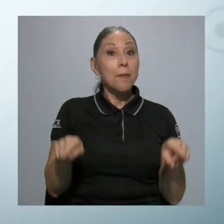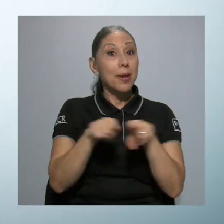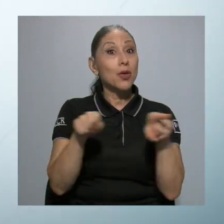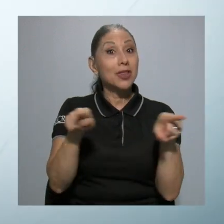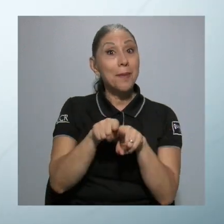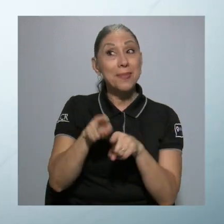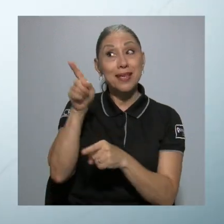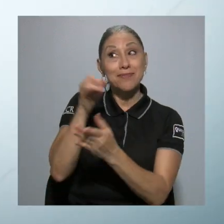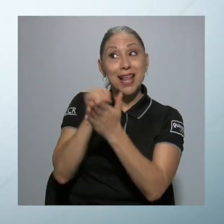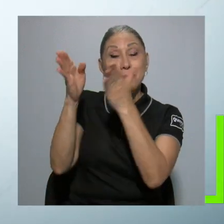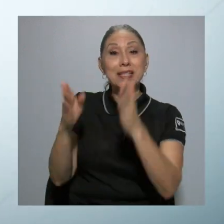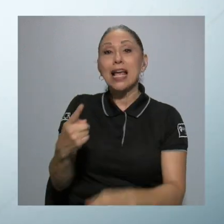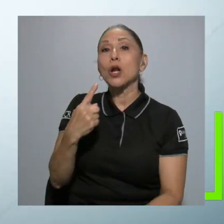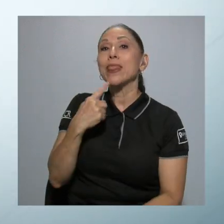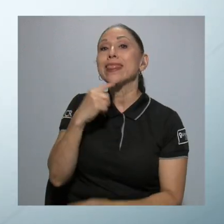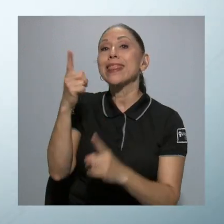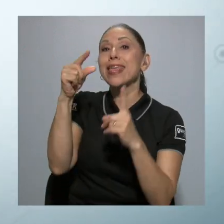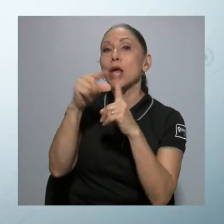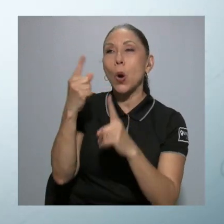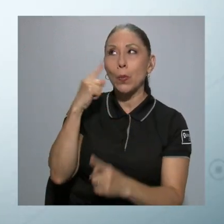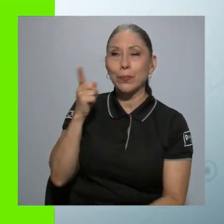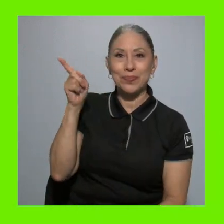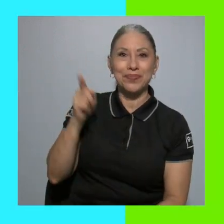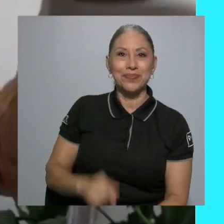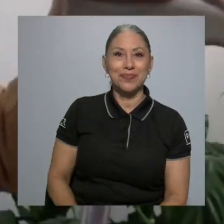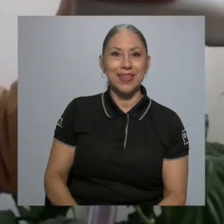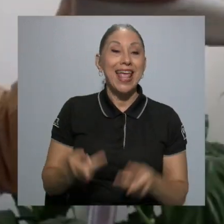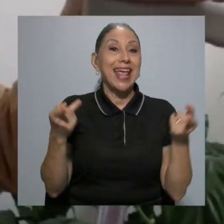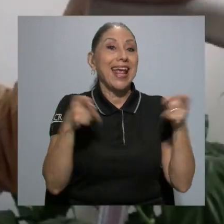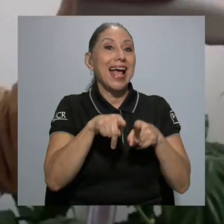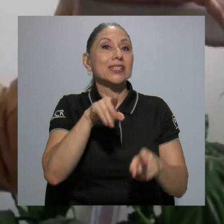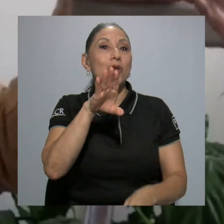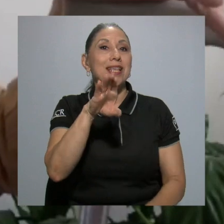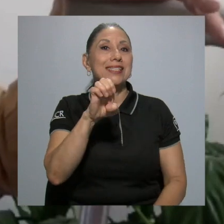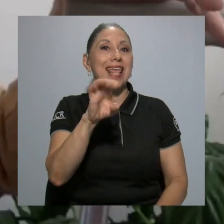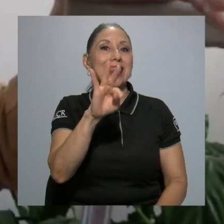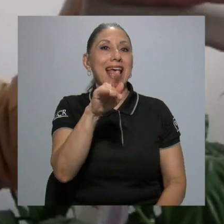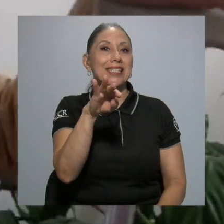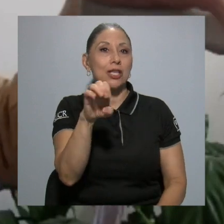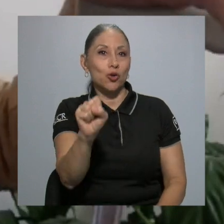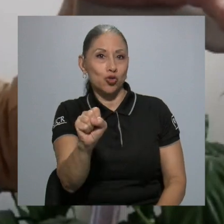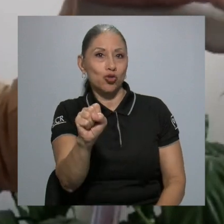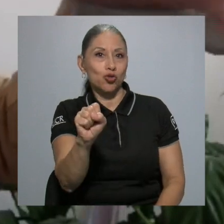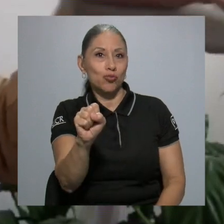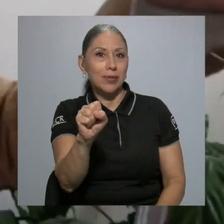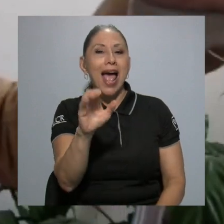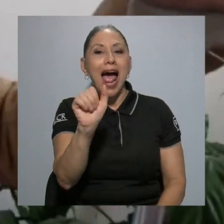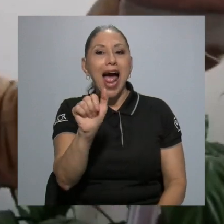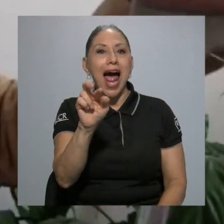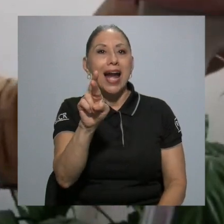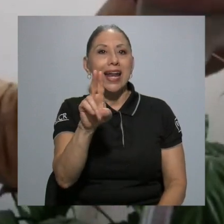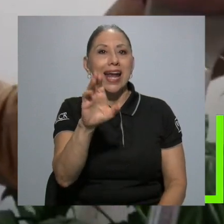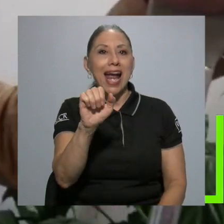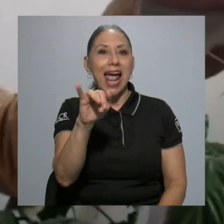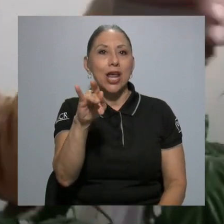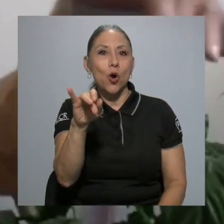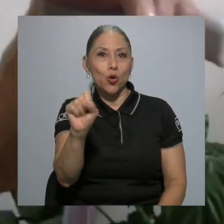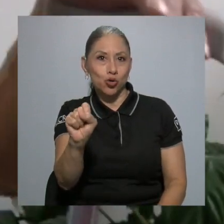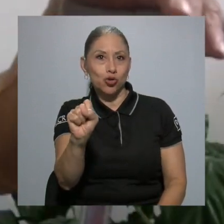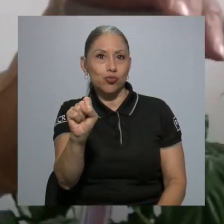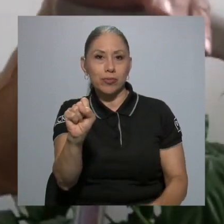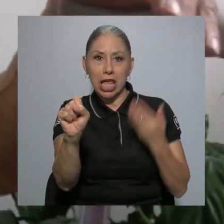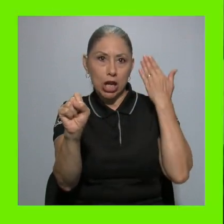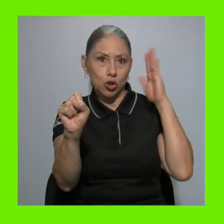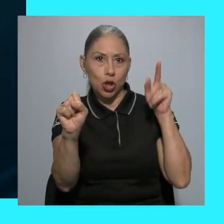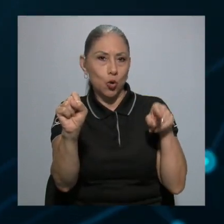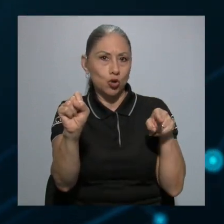Pero también el investigador nos dijo: En el caso de los cetáceos que no se conocen, arcaicos, puede